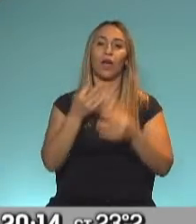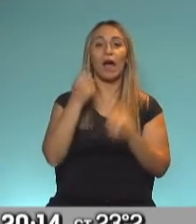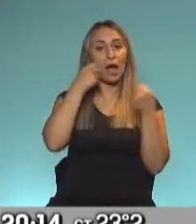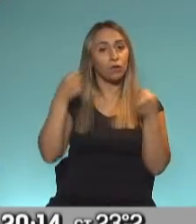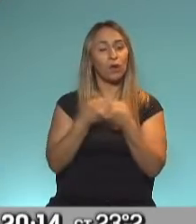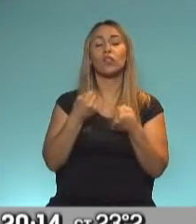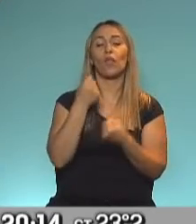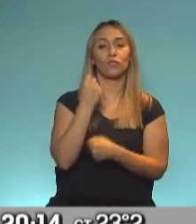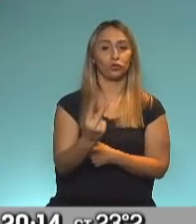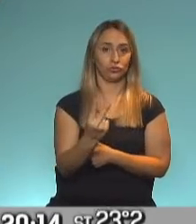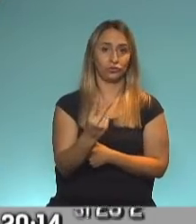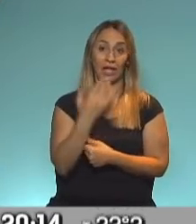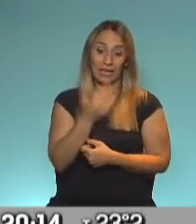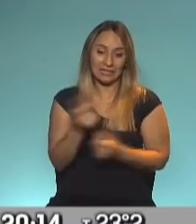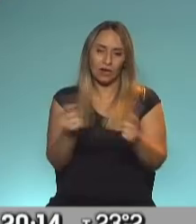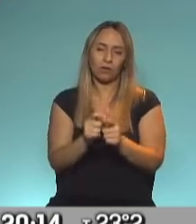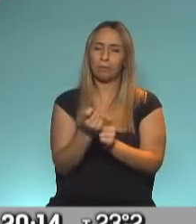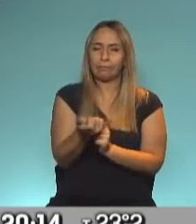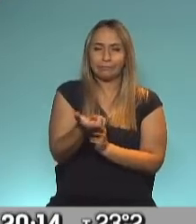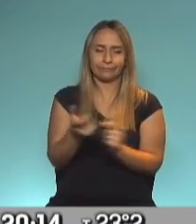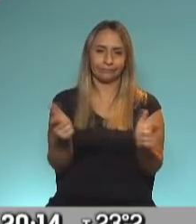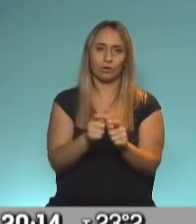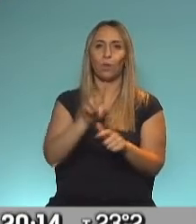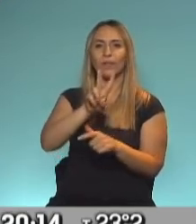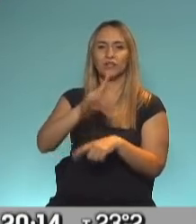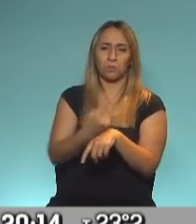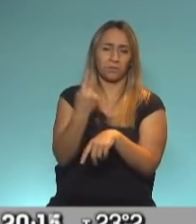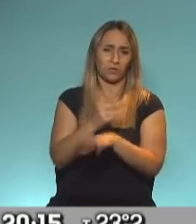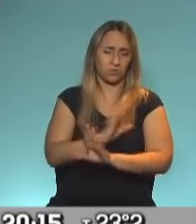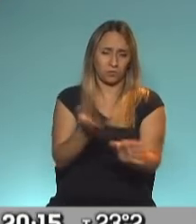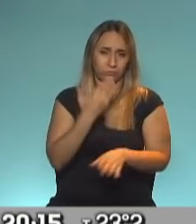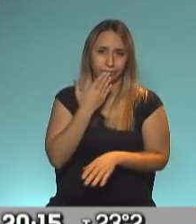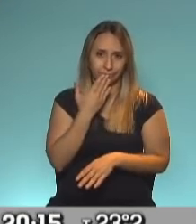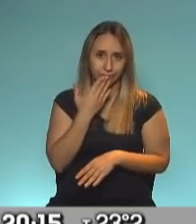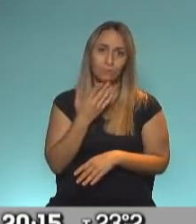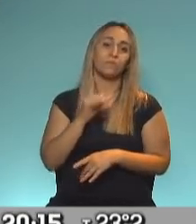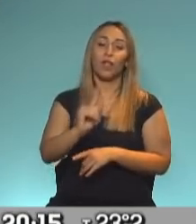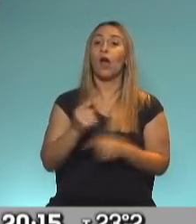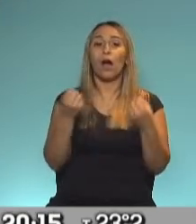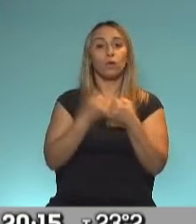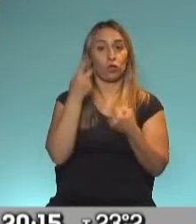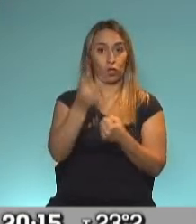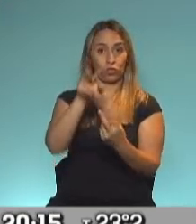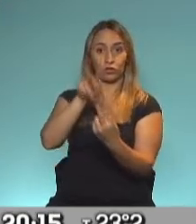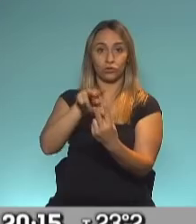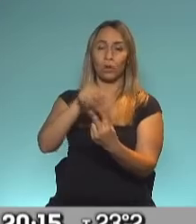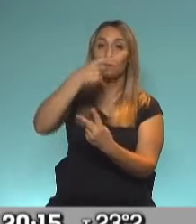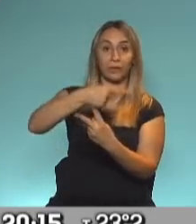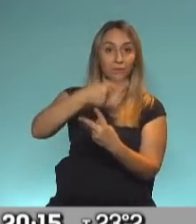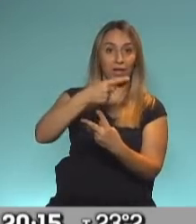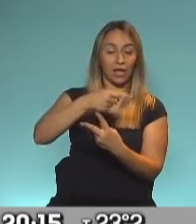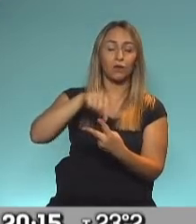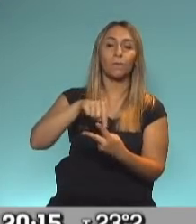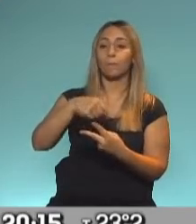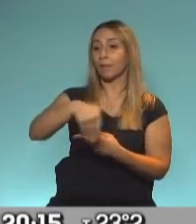que se dieron en esa reunión, una reunión breve de 25 minutos, pero se llegó a dos acuerdos. Por un lado, estas reuniones periódicas, ya se